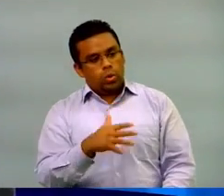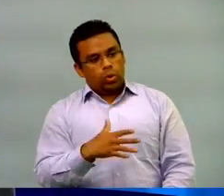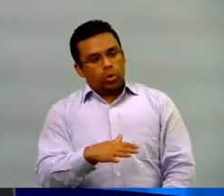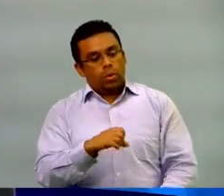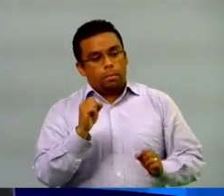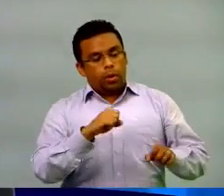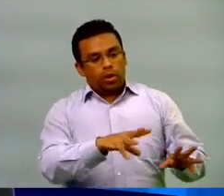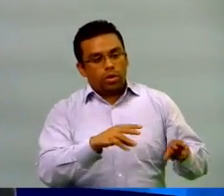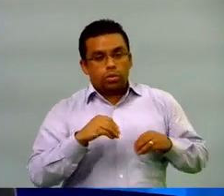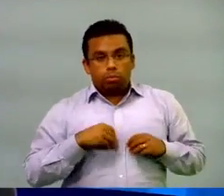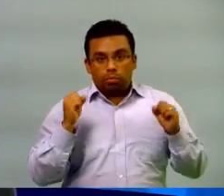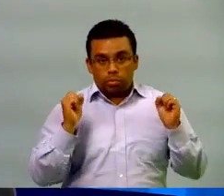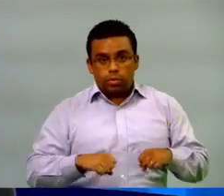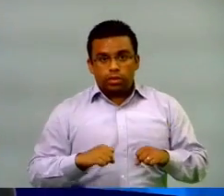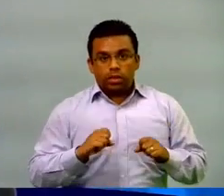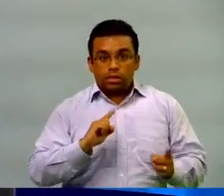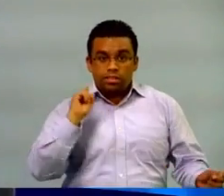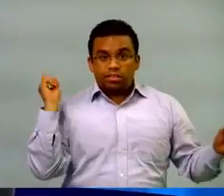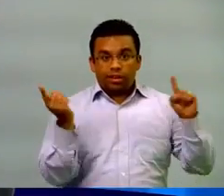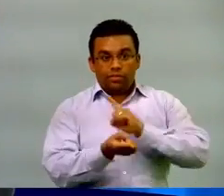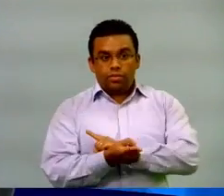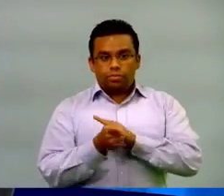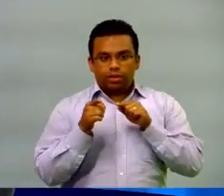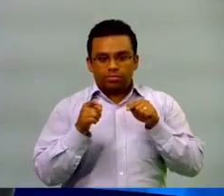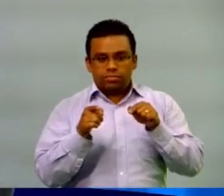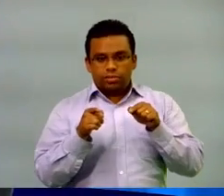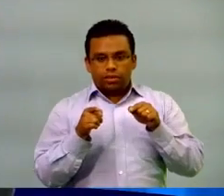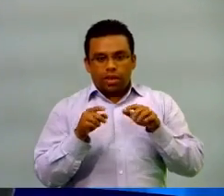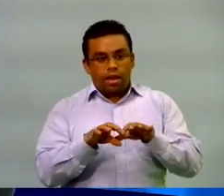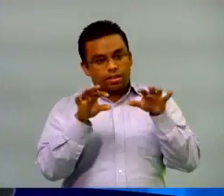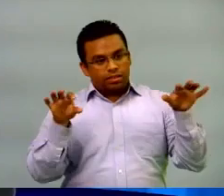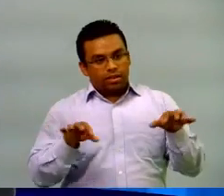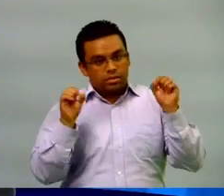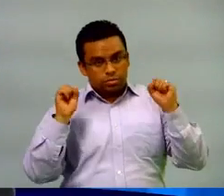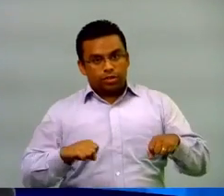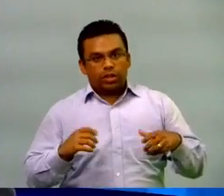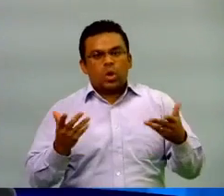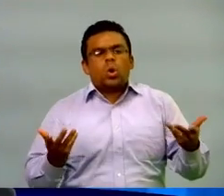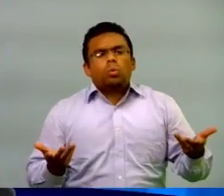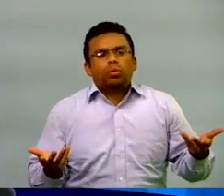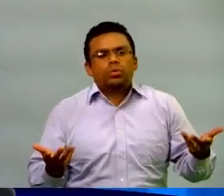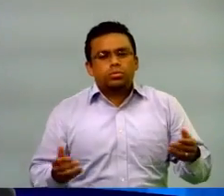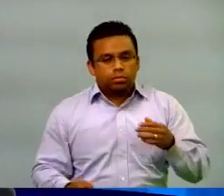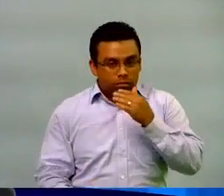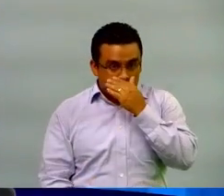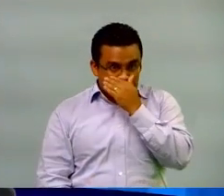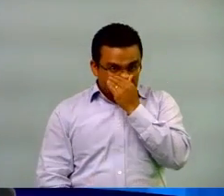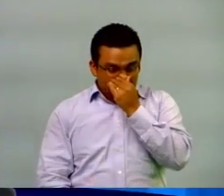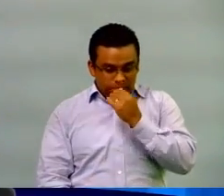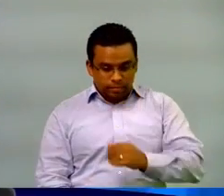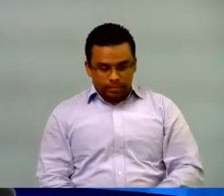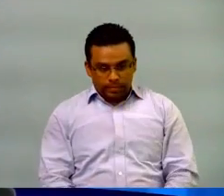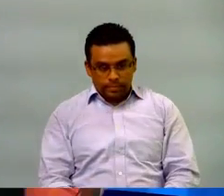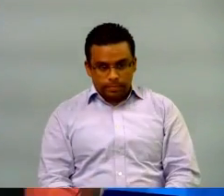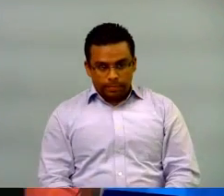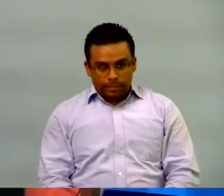y lograr transformar efectivamente esas actividades al interior de las escuelas? Muy bien.